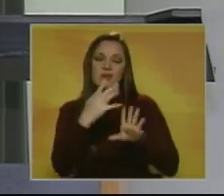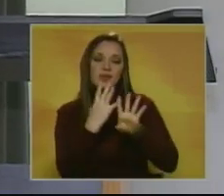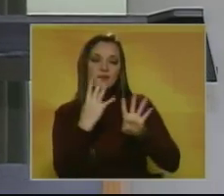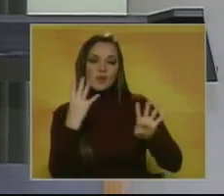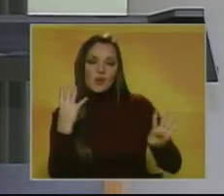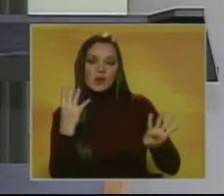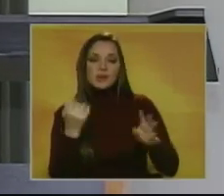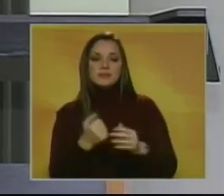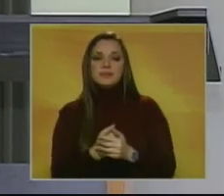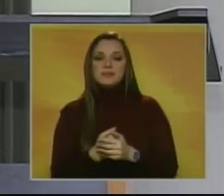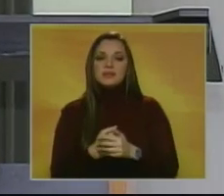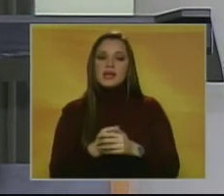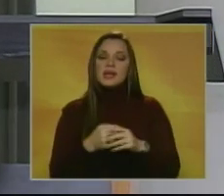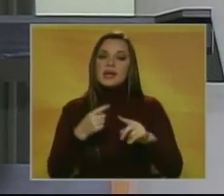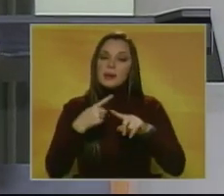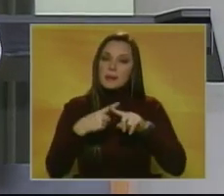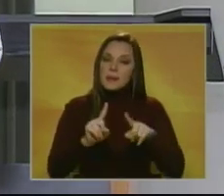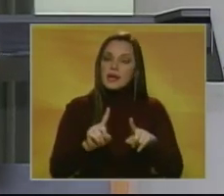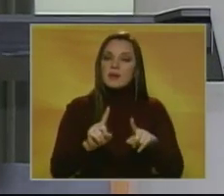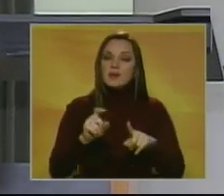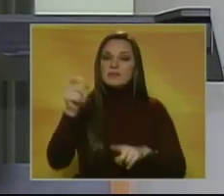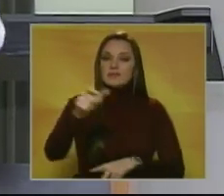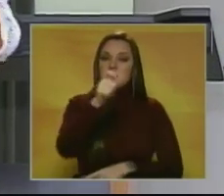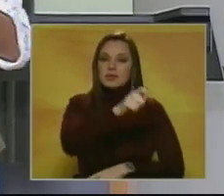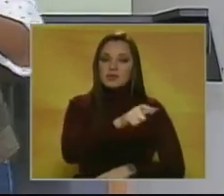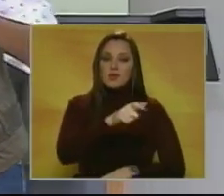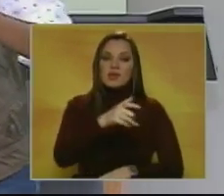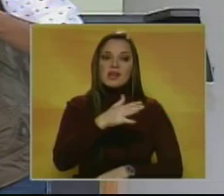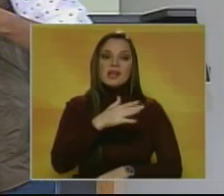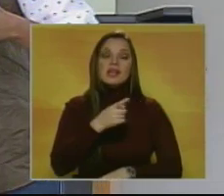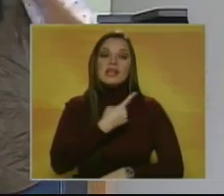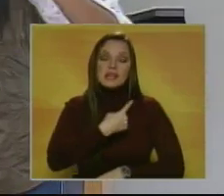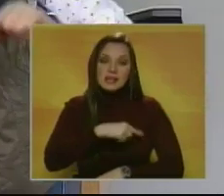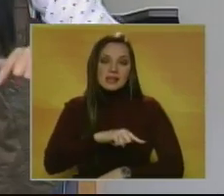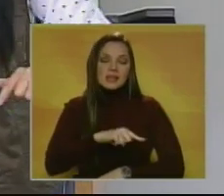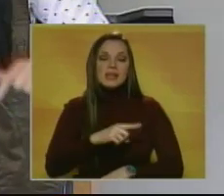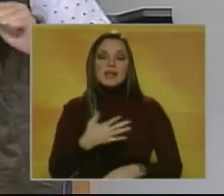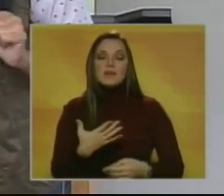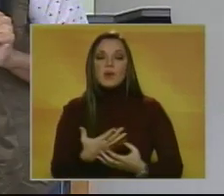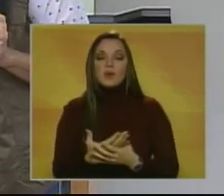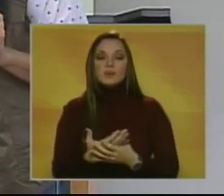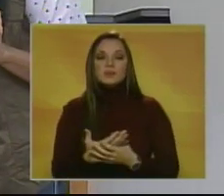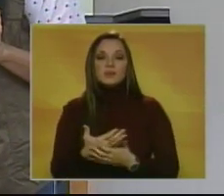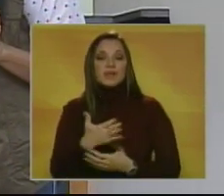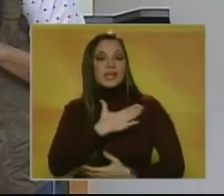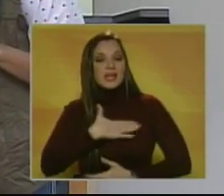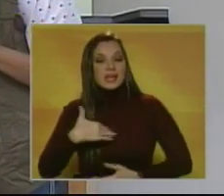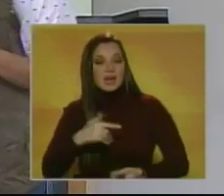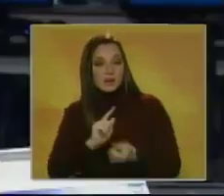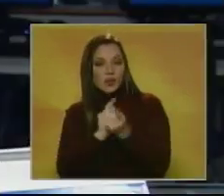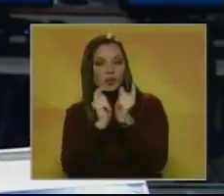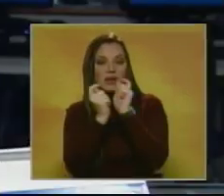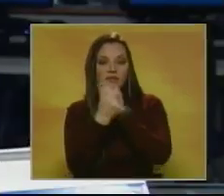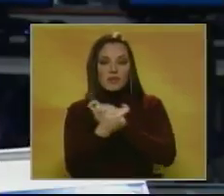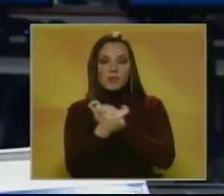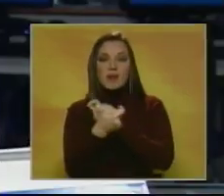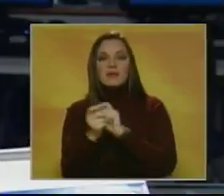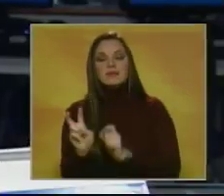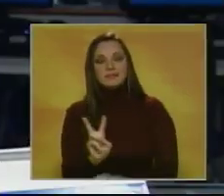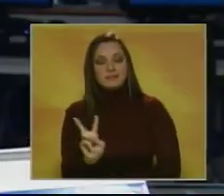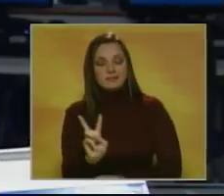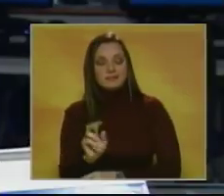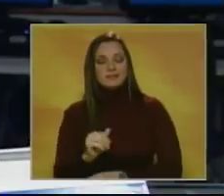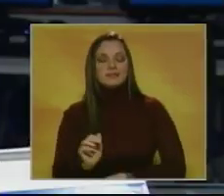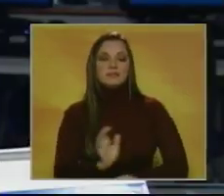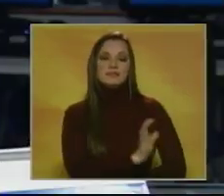Pero sí es la prioridad para quienes tenemos la aspiración concreta de transformar esa nación. En materia